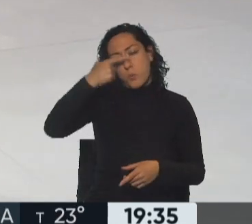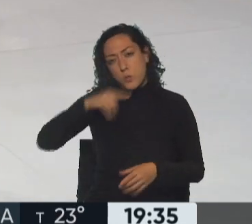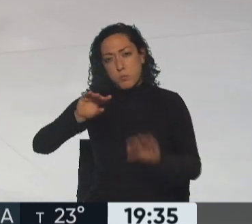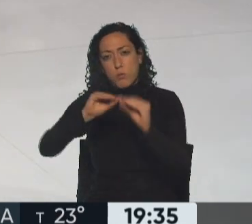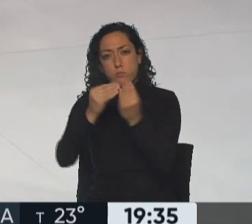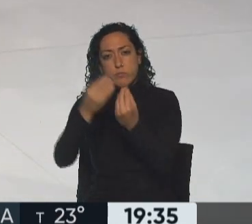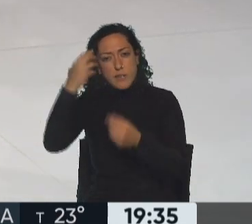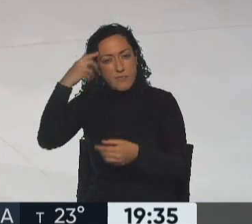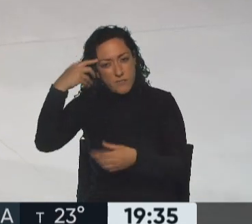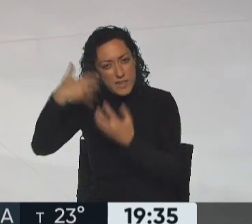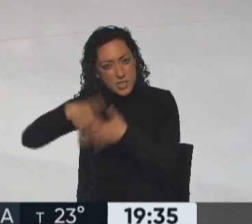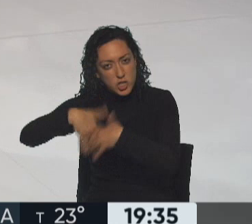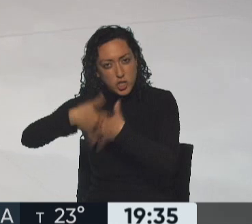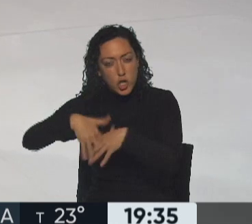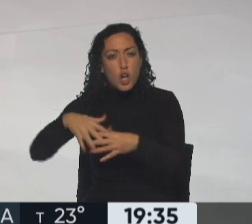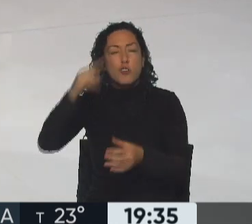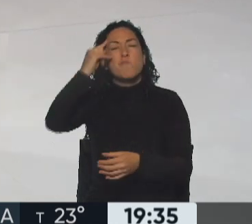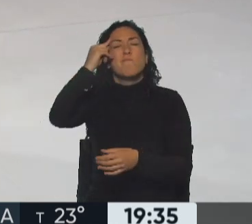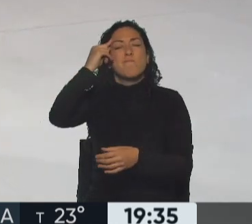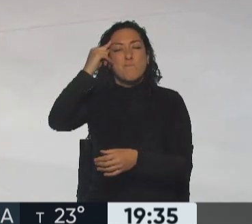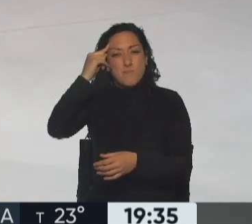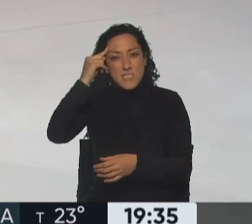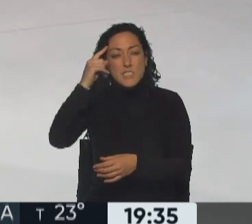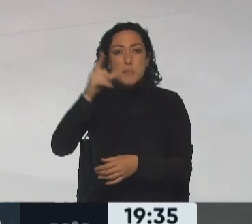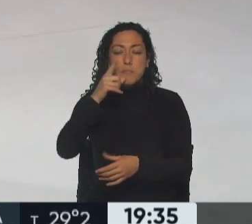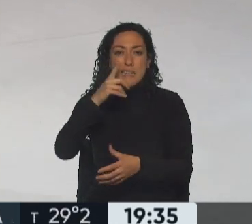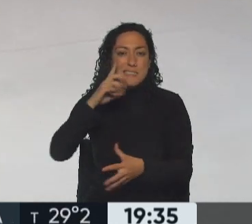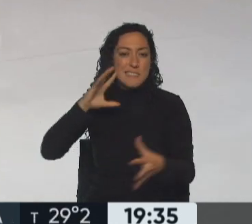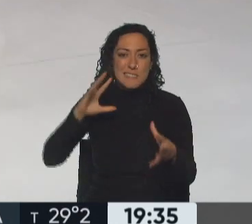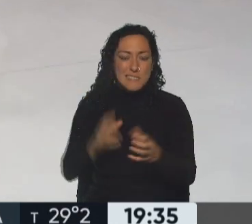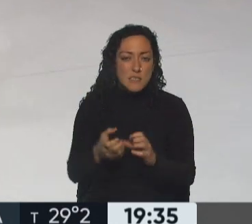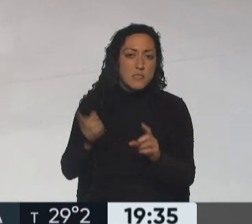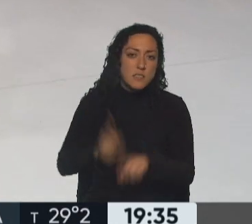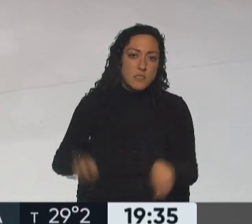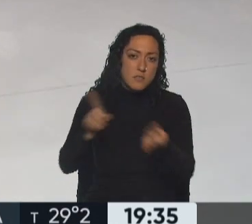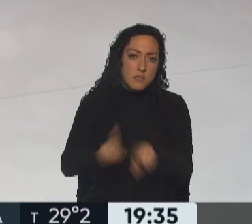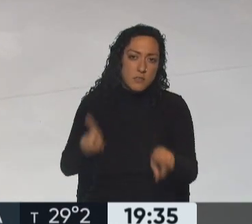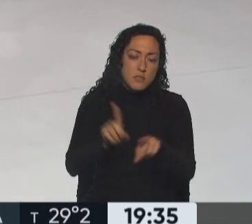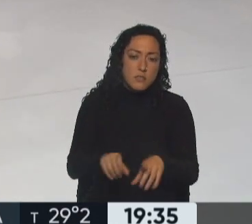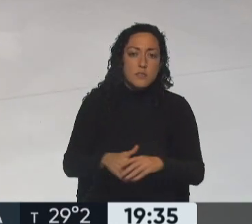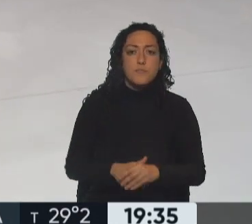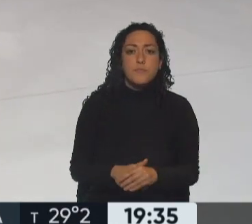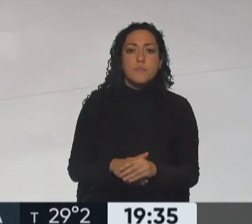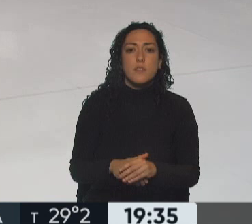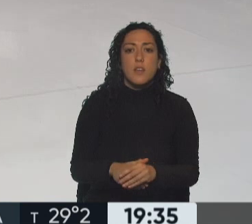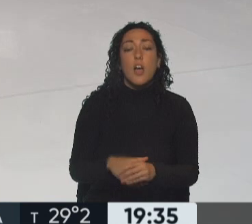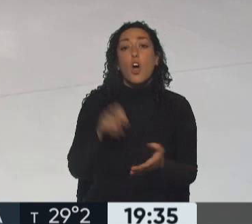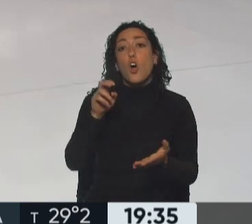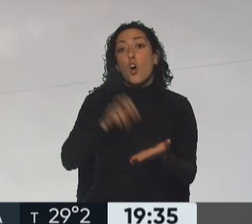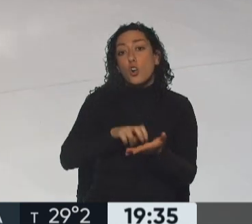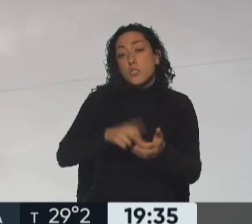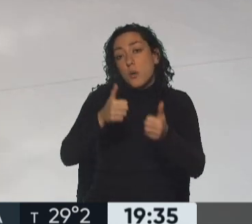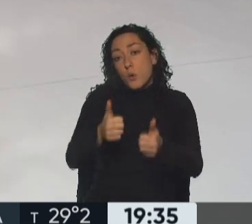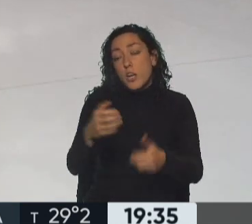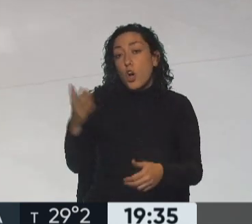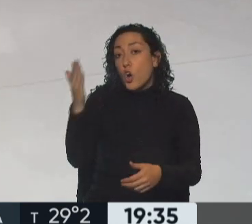y eje en la toma de conciencia de lo que está sucediendo, lo que parece ser un flagelo, el tema de los incendios en provincias. La buena noticia es que en Córdoba tuvo